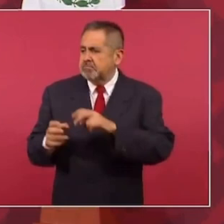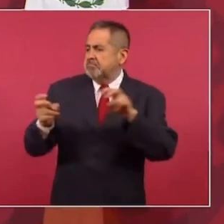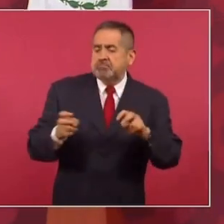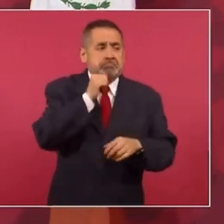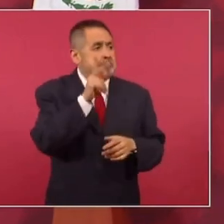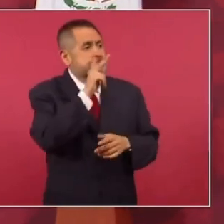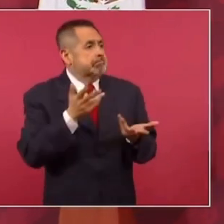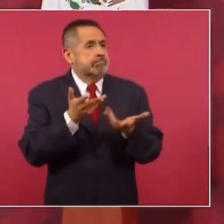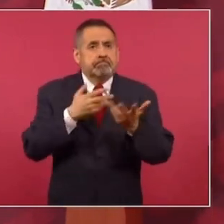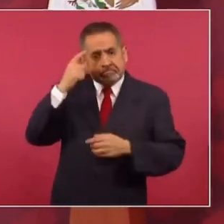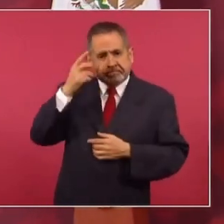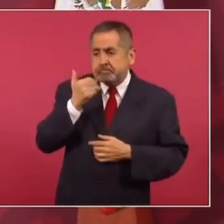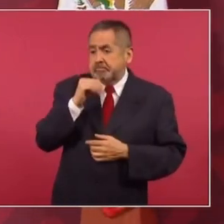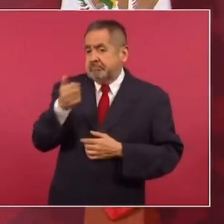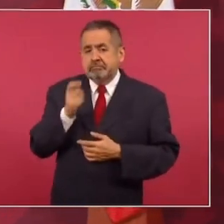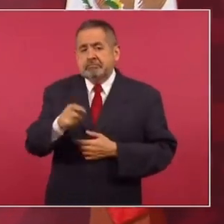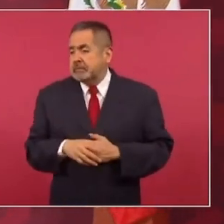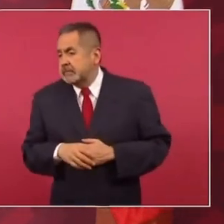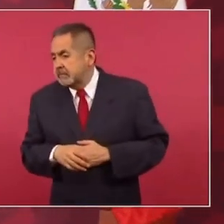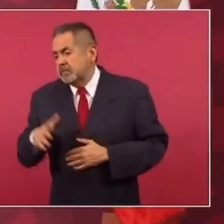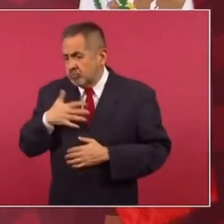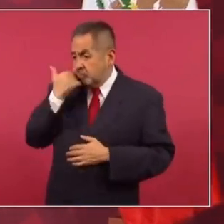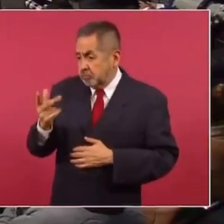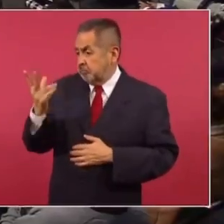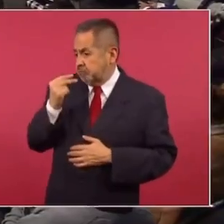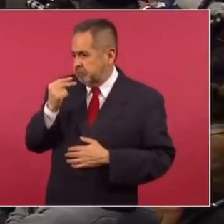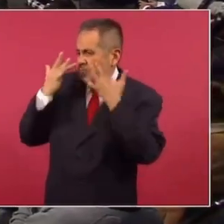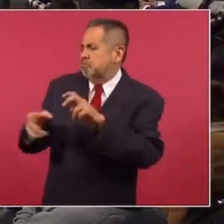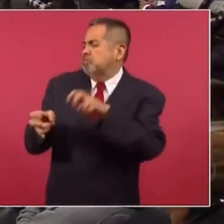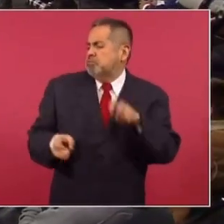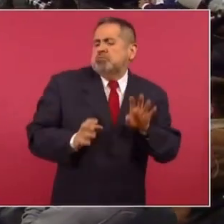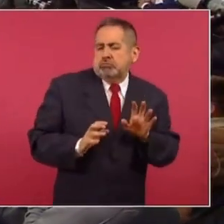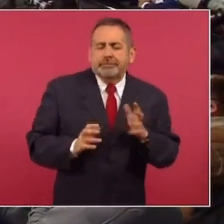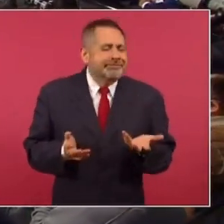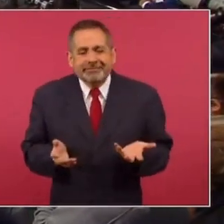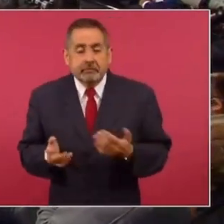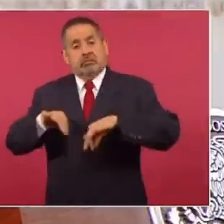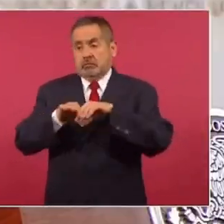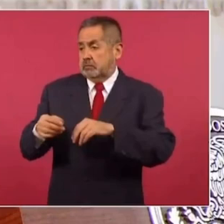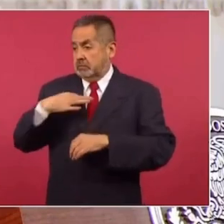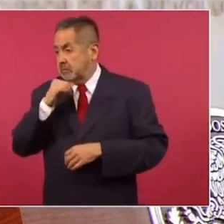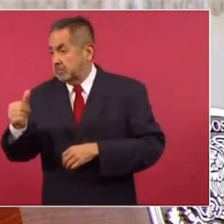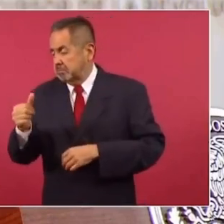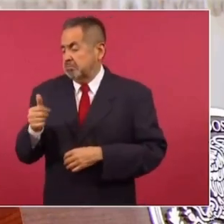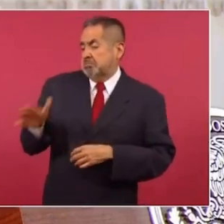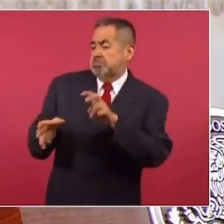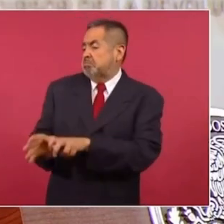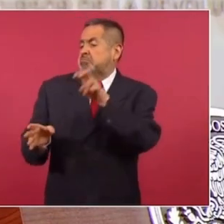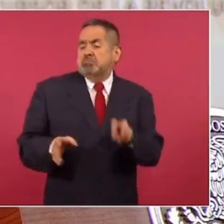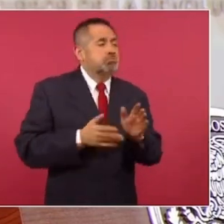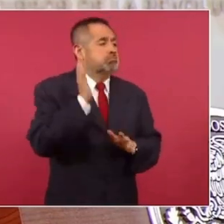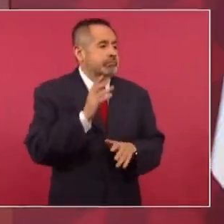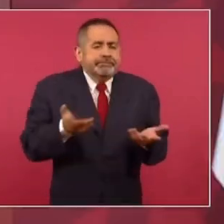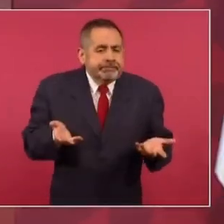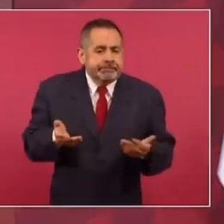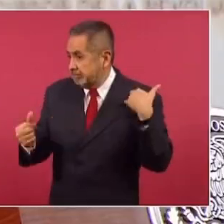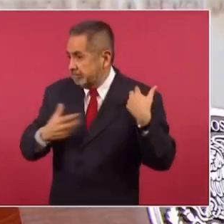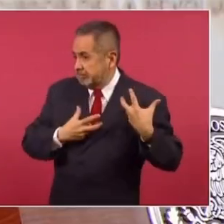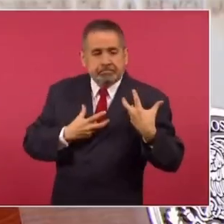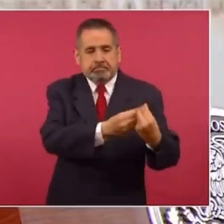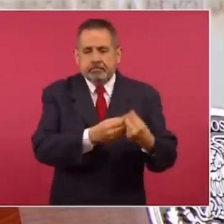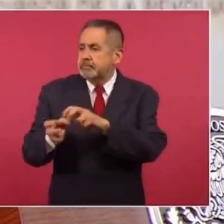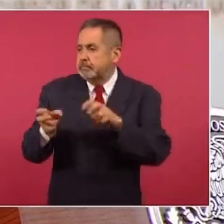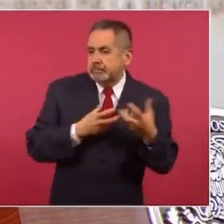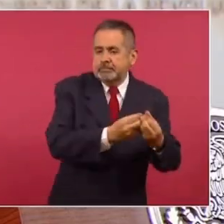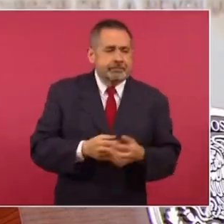pruebas, sino nada más es porque yo quería, y yo soy muy importante, y como no me tomaron en cuenta, pues me voy.